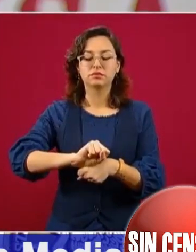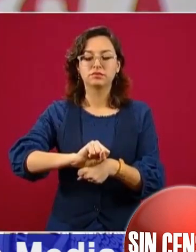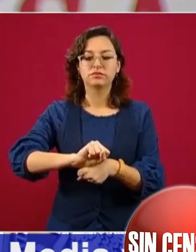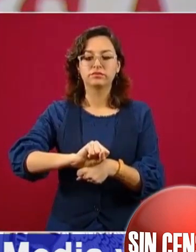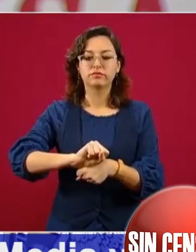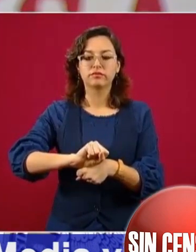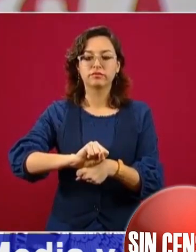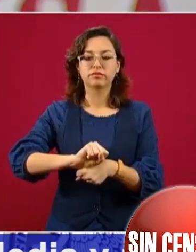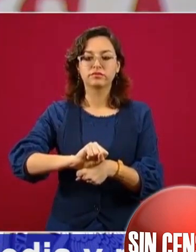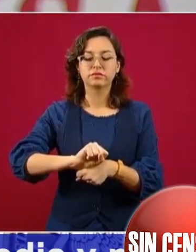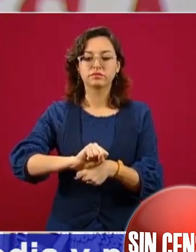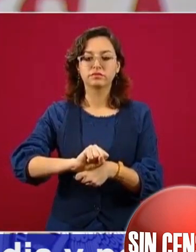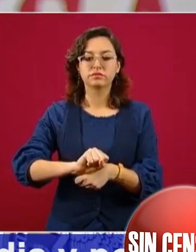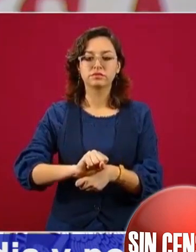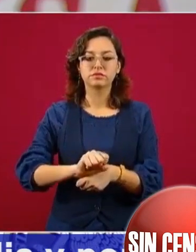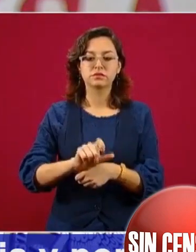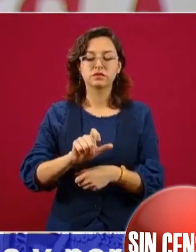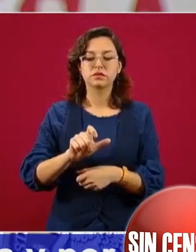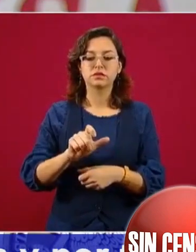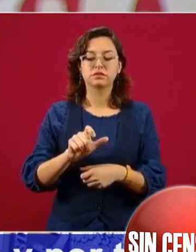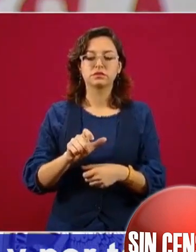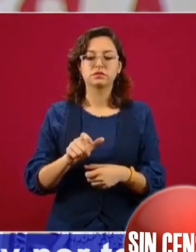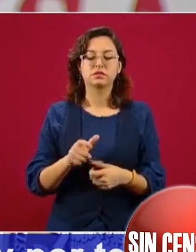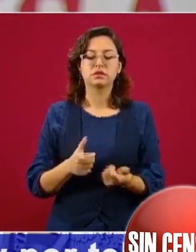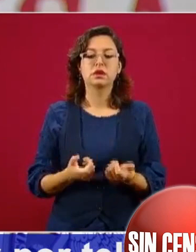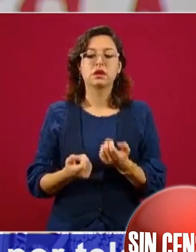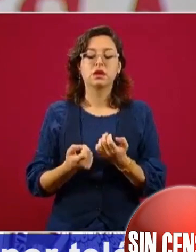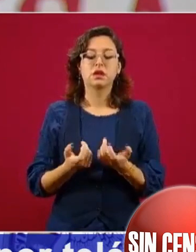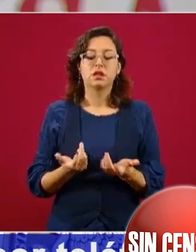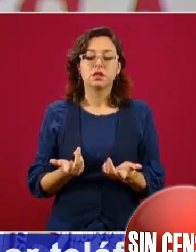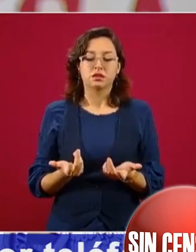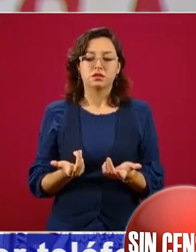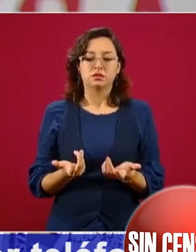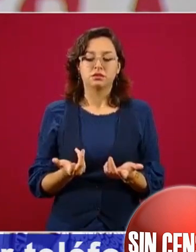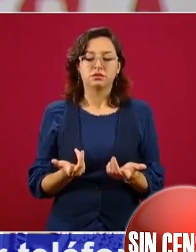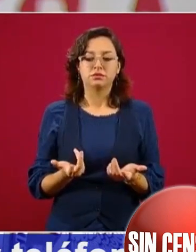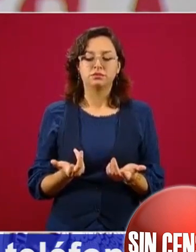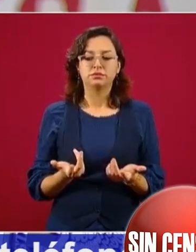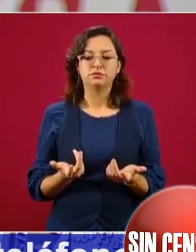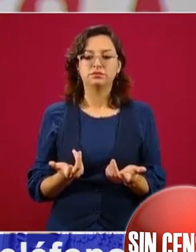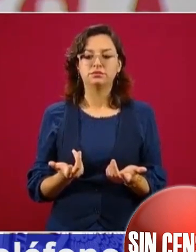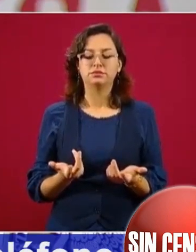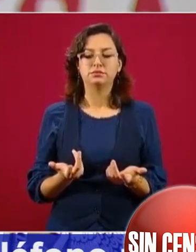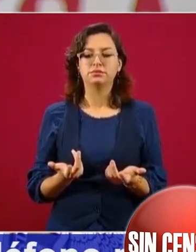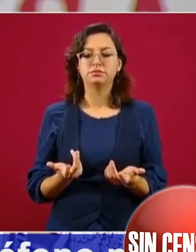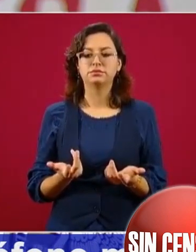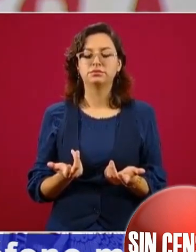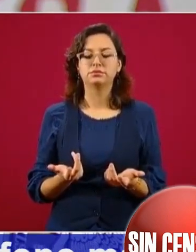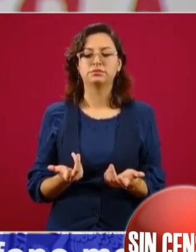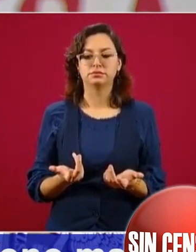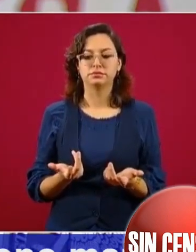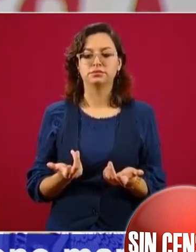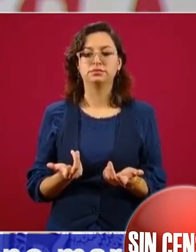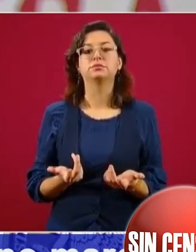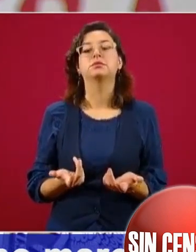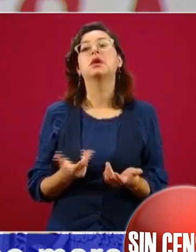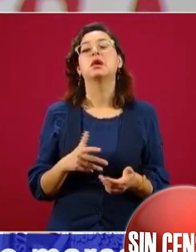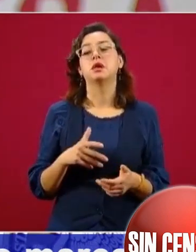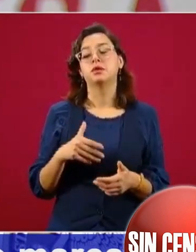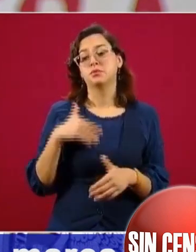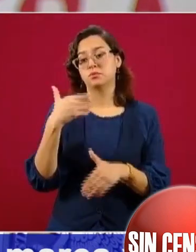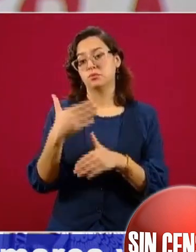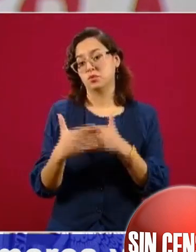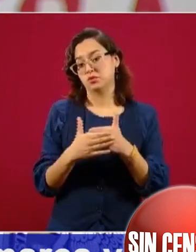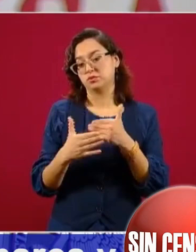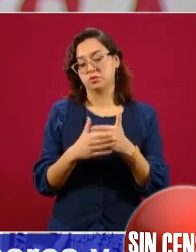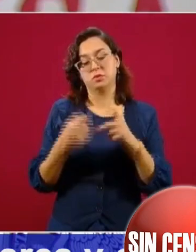desde el principio, se va a actualizar el número de municipios